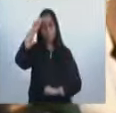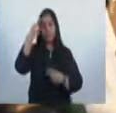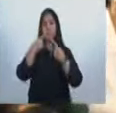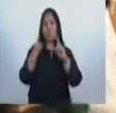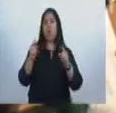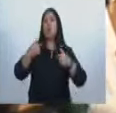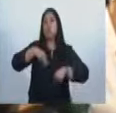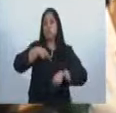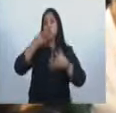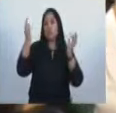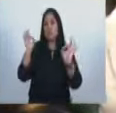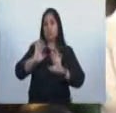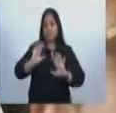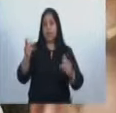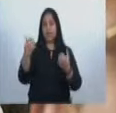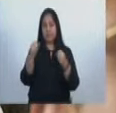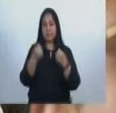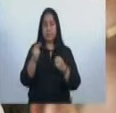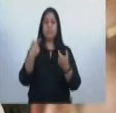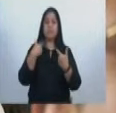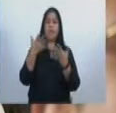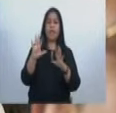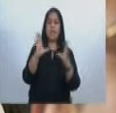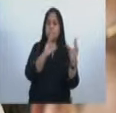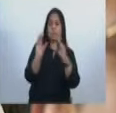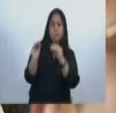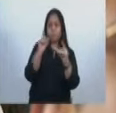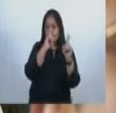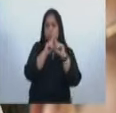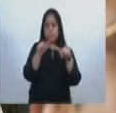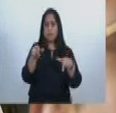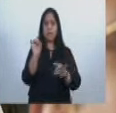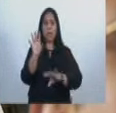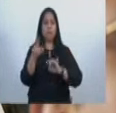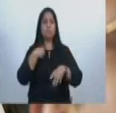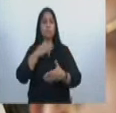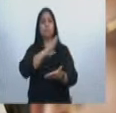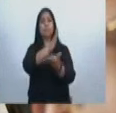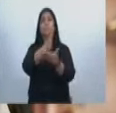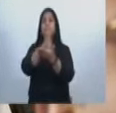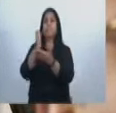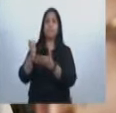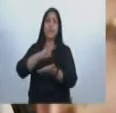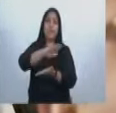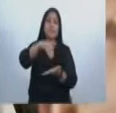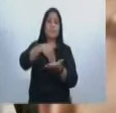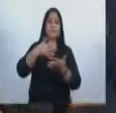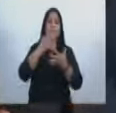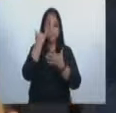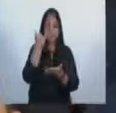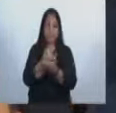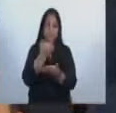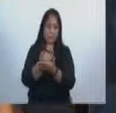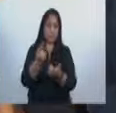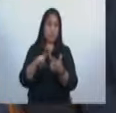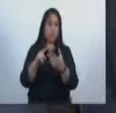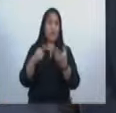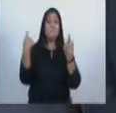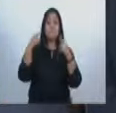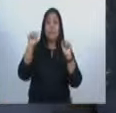nosotros ya lo estamos haciendo tenemos conversaciones estamos acudiendo a centros de investigación este para